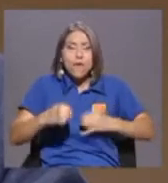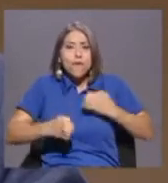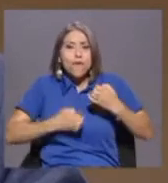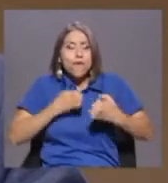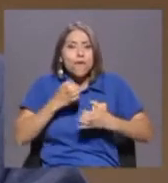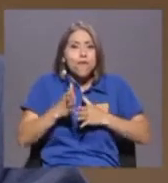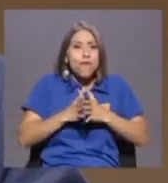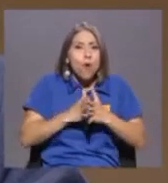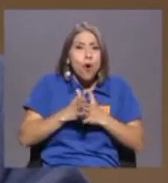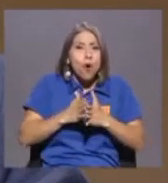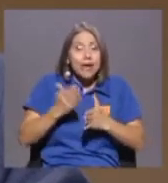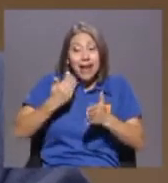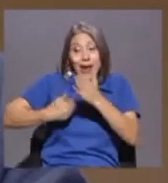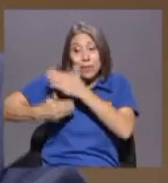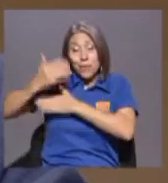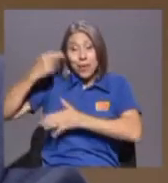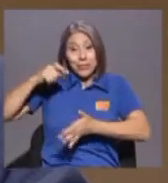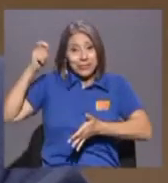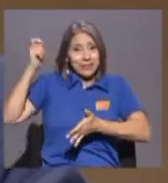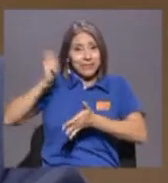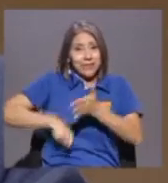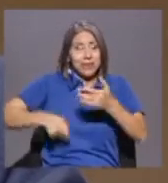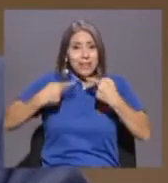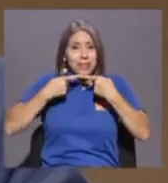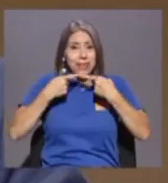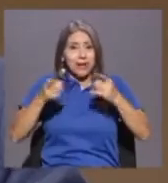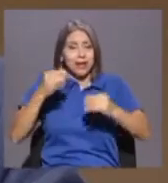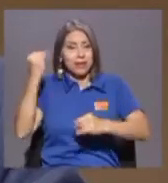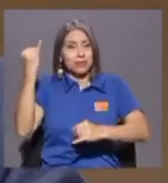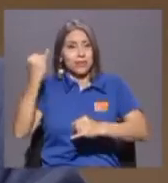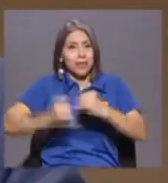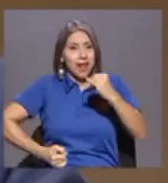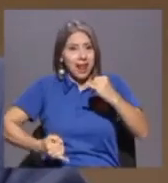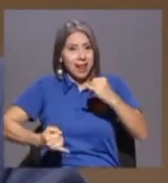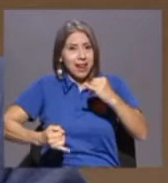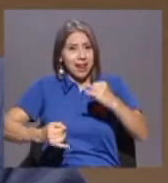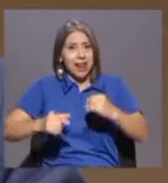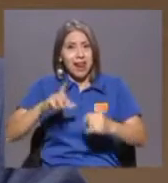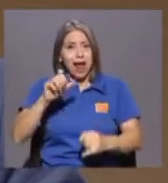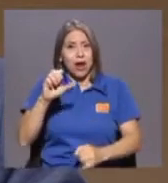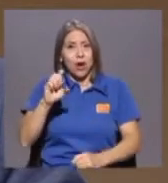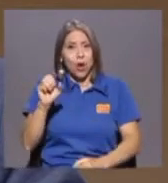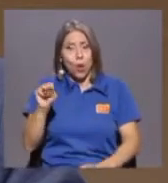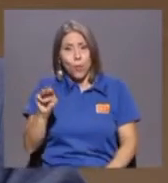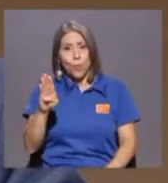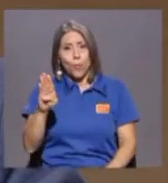cuando se firma la declaración final de la COP21 en París.